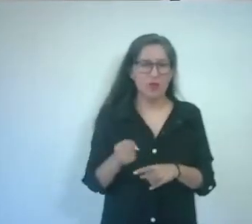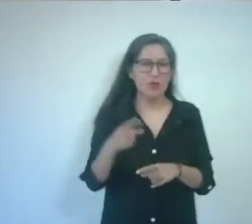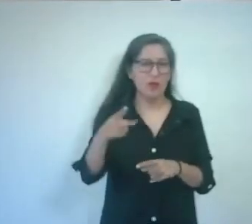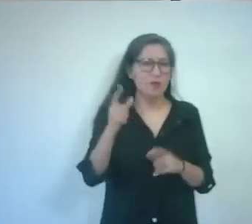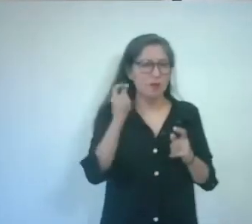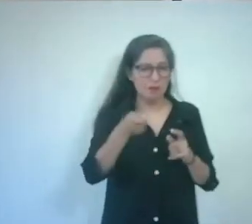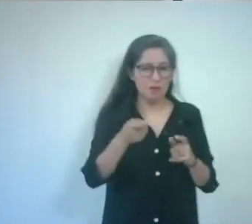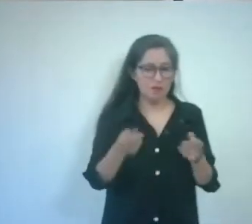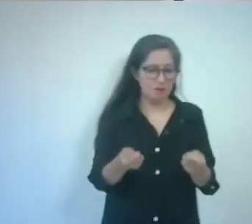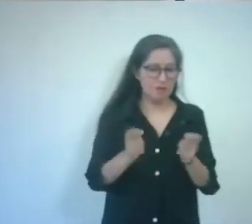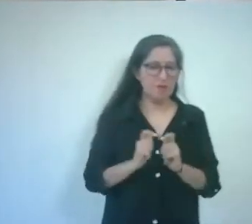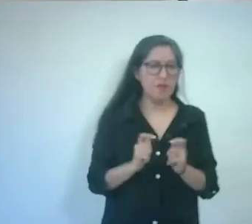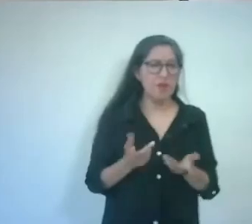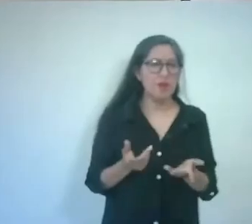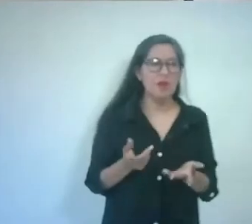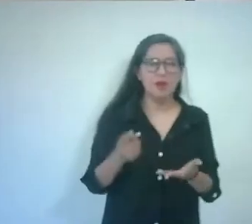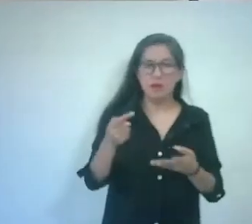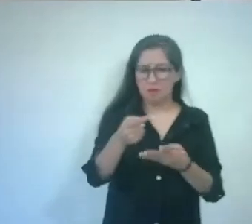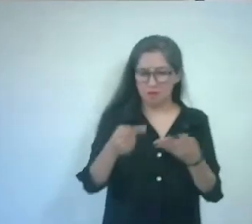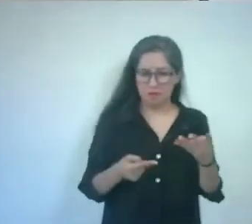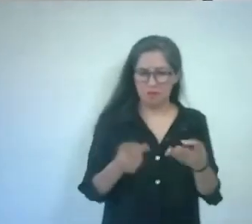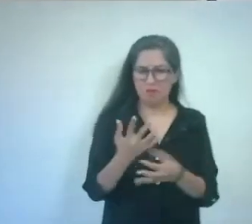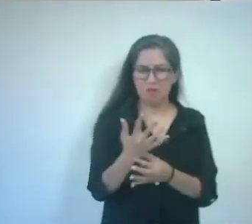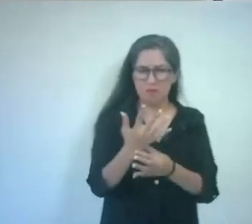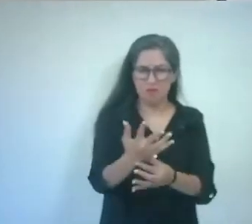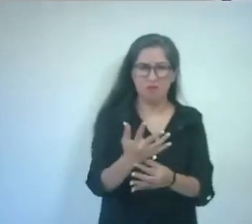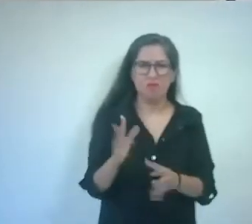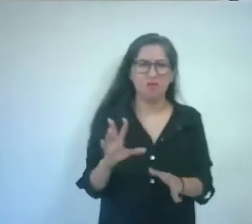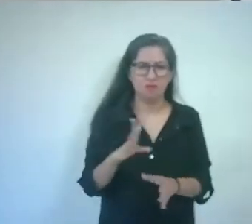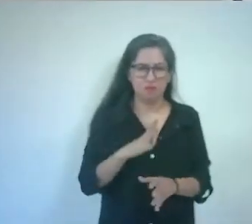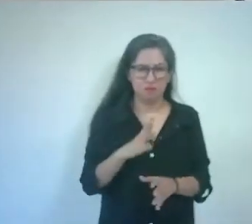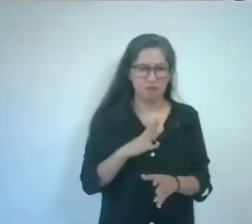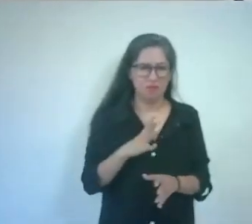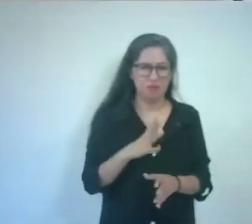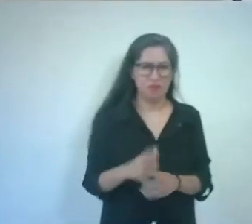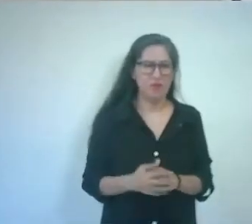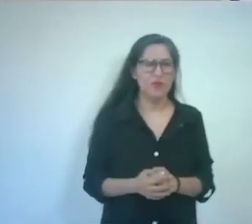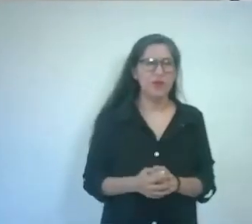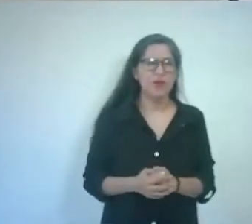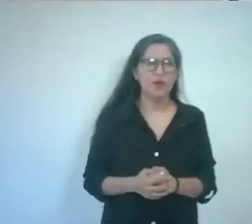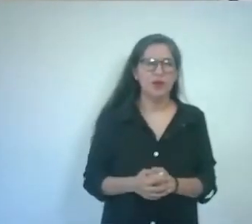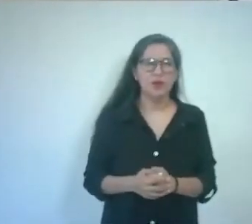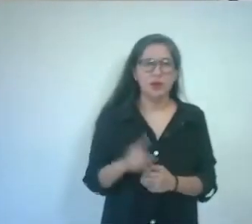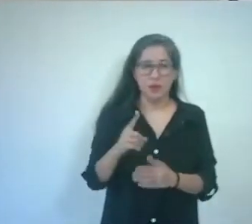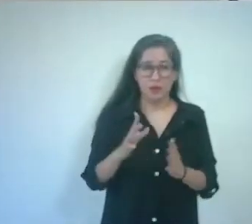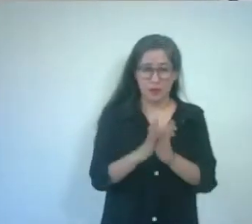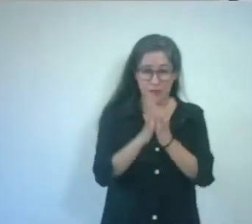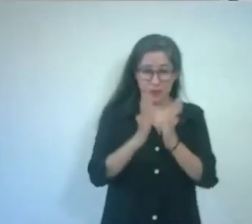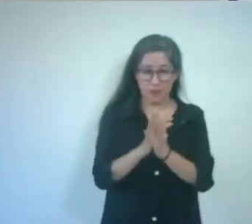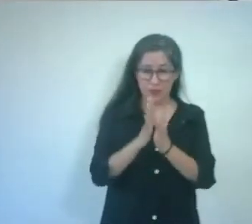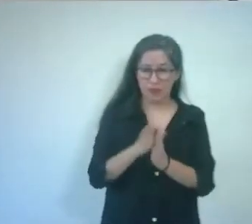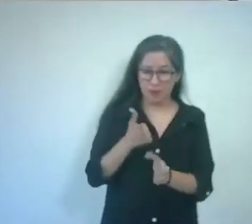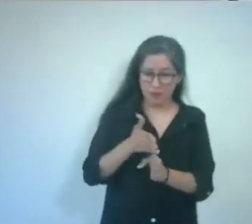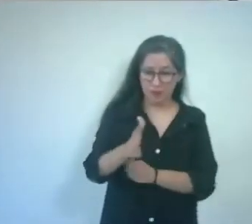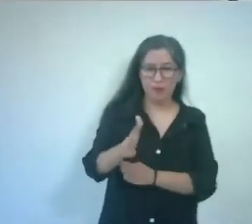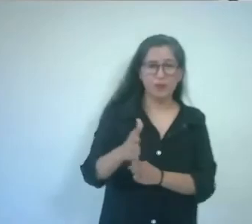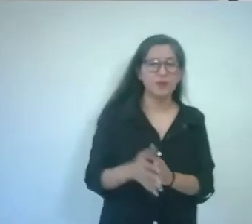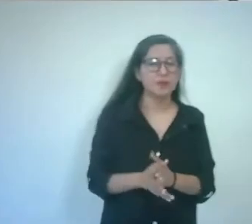aquí a algunos que marcaron en mayor o menor medida el rumbo de este ejercicio democrático.